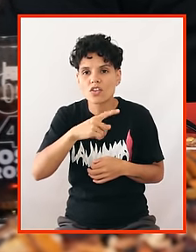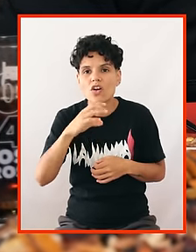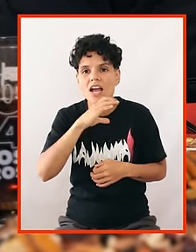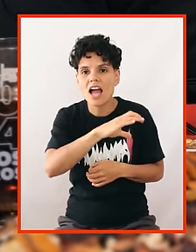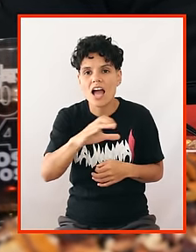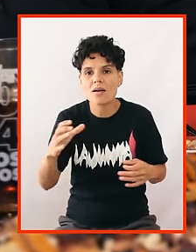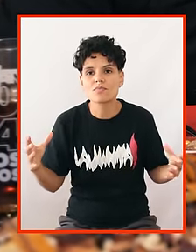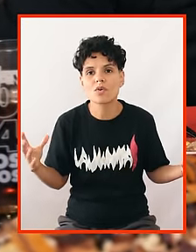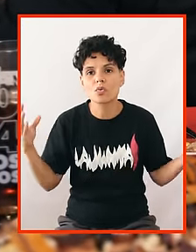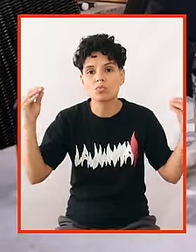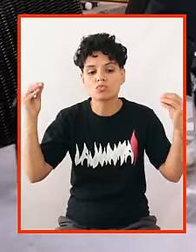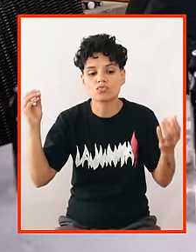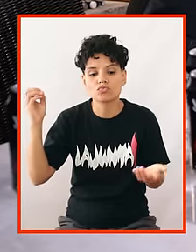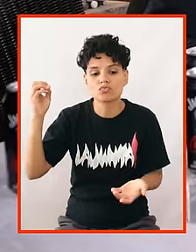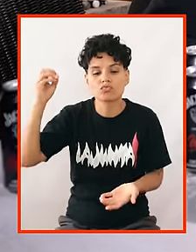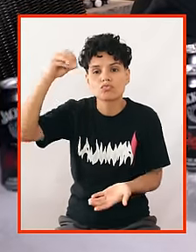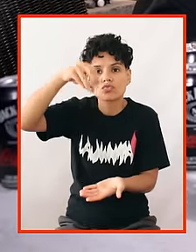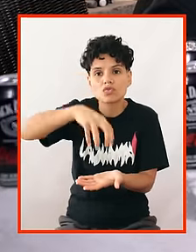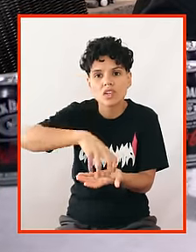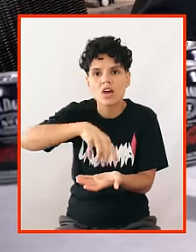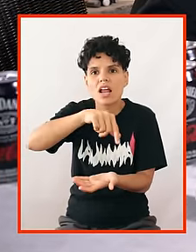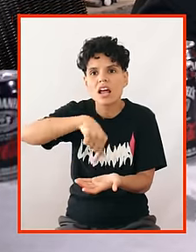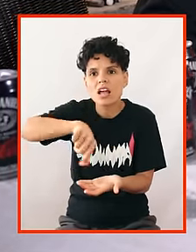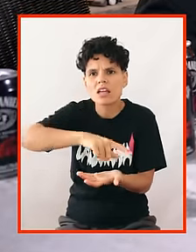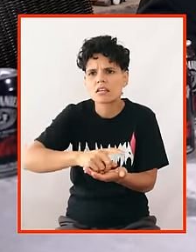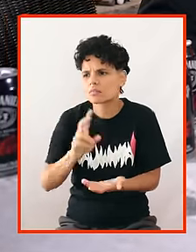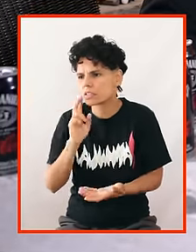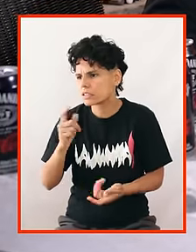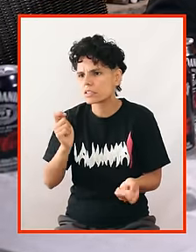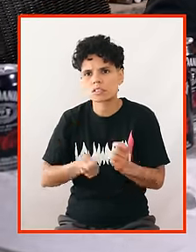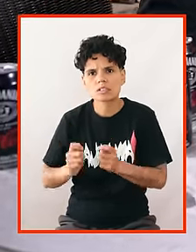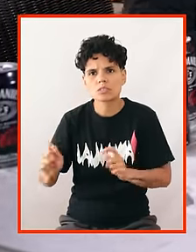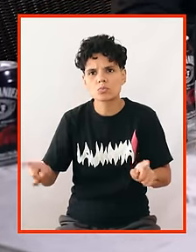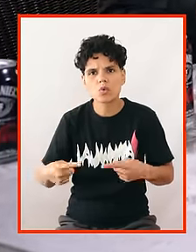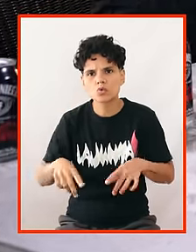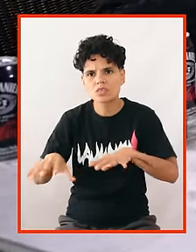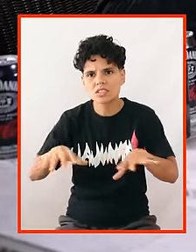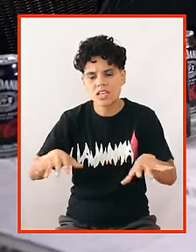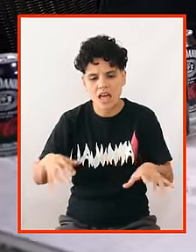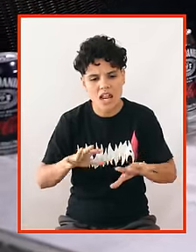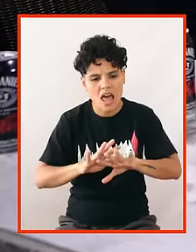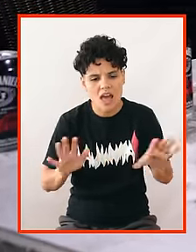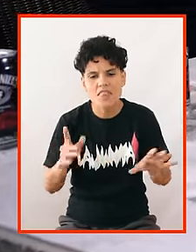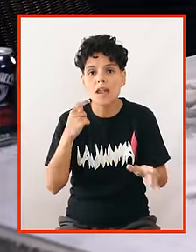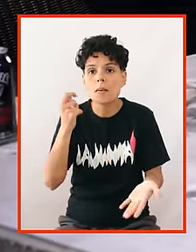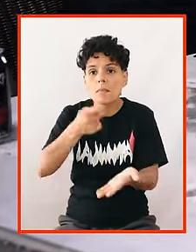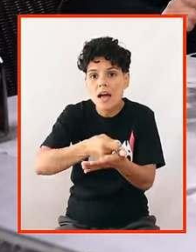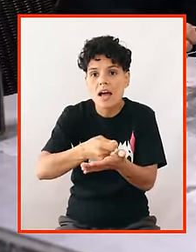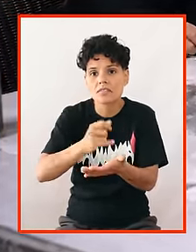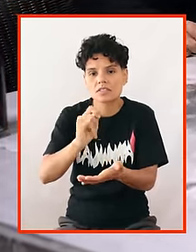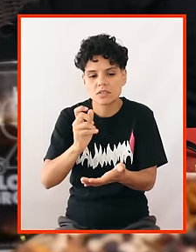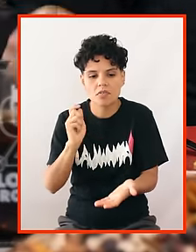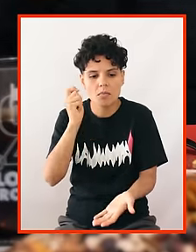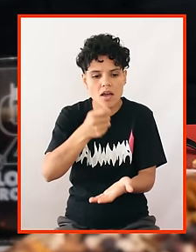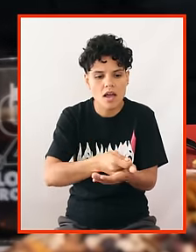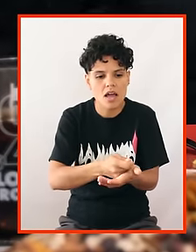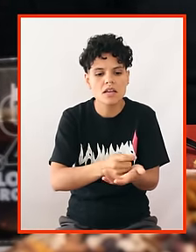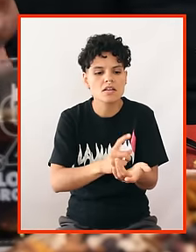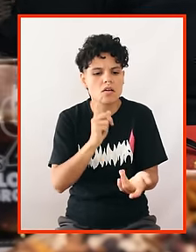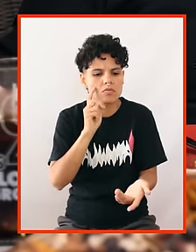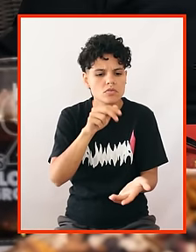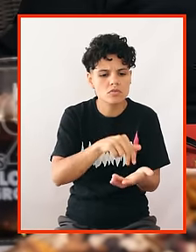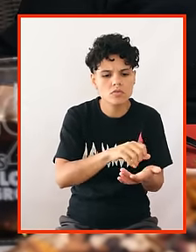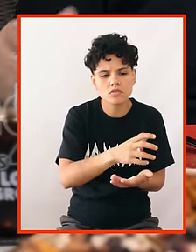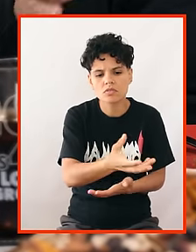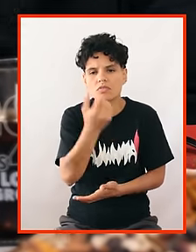los pusieron en una finca, al sexto día se fueron, sin los instrumentos. Porque, por ejemplo, le pagaban $100,000, por eso. Tocaban el día que